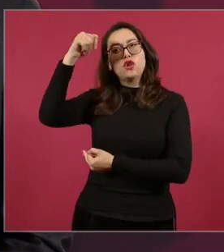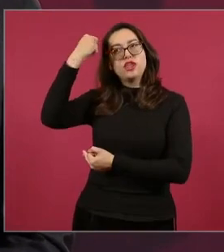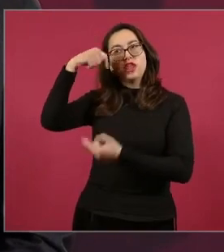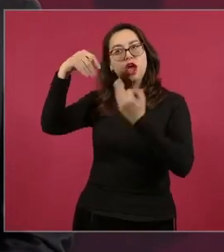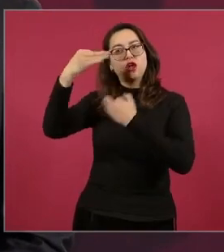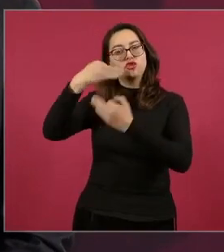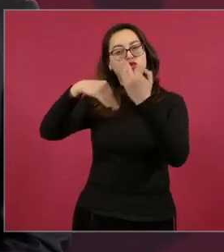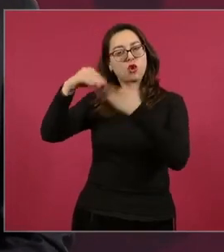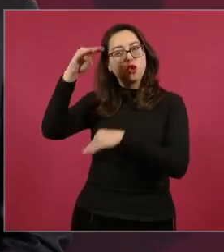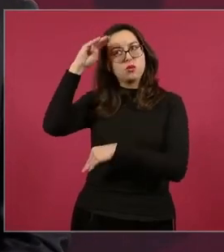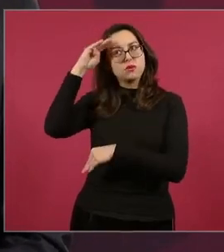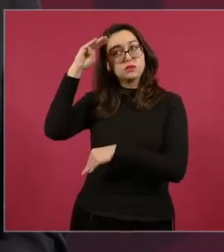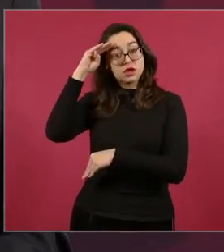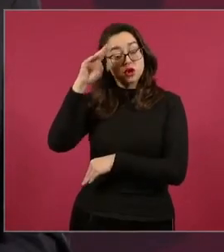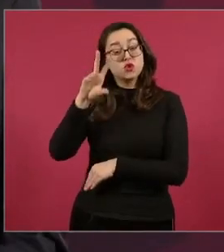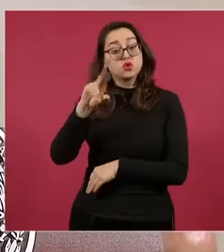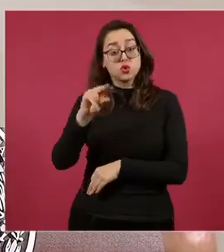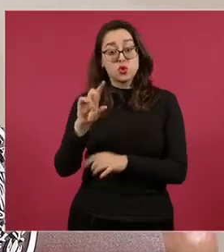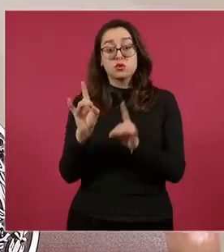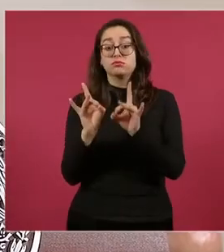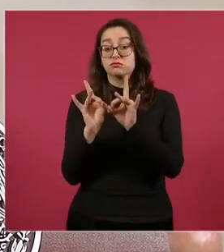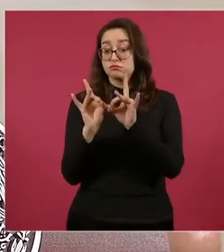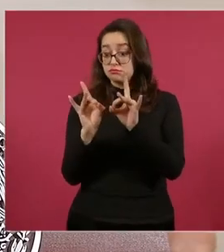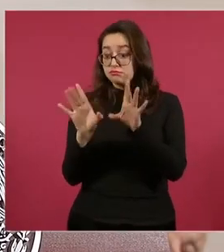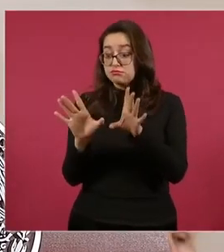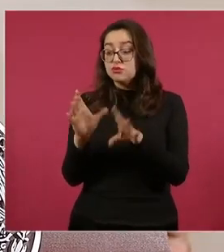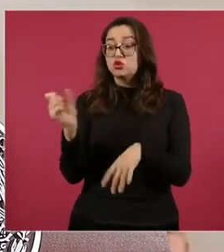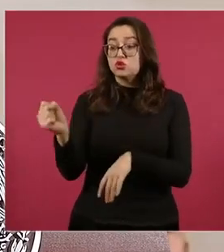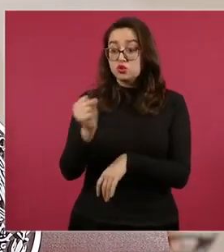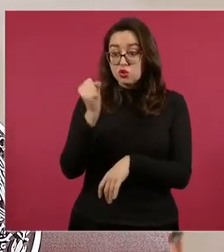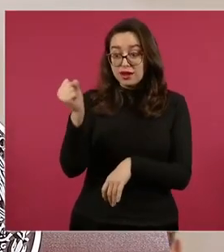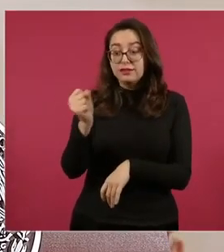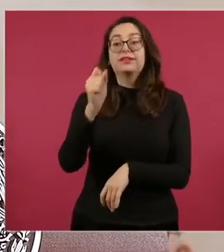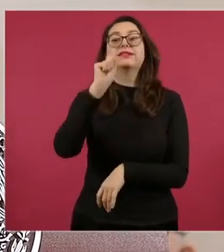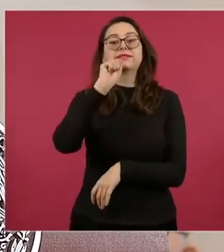sí interviene la suerte y lo místico.